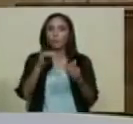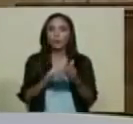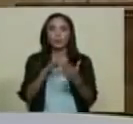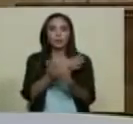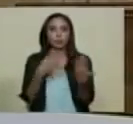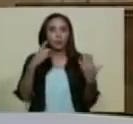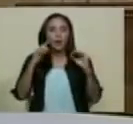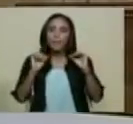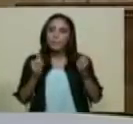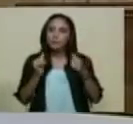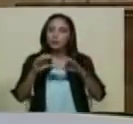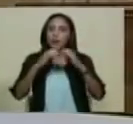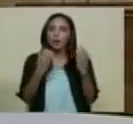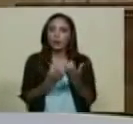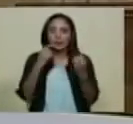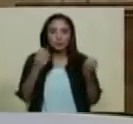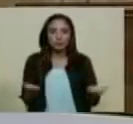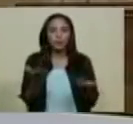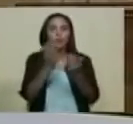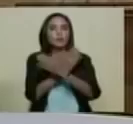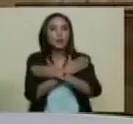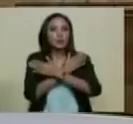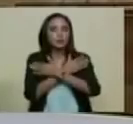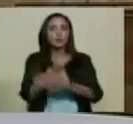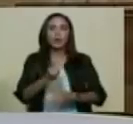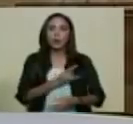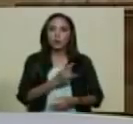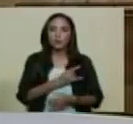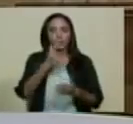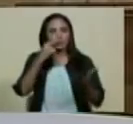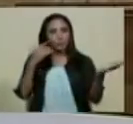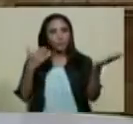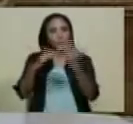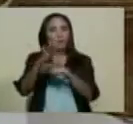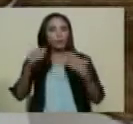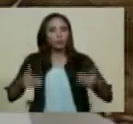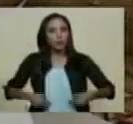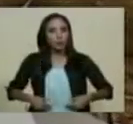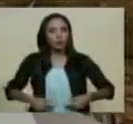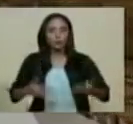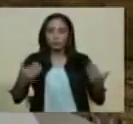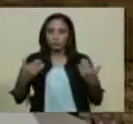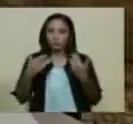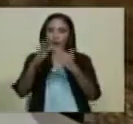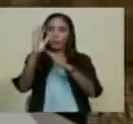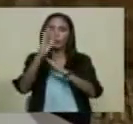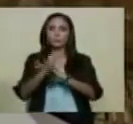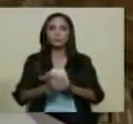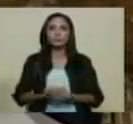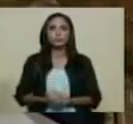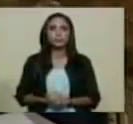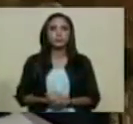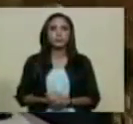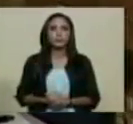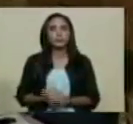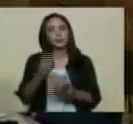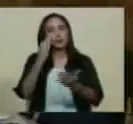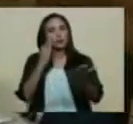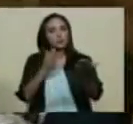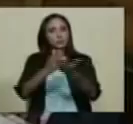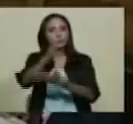2018-2019. Felicidades a las universidades del país. Continuemos el esfuerzo, siempre, por el rumbo de la Venezuela